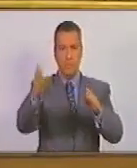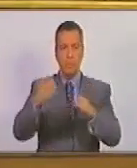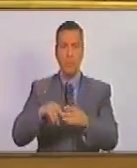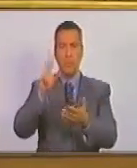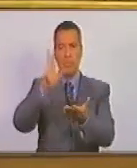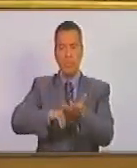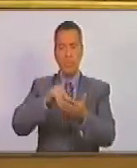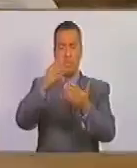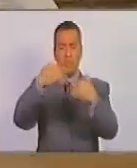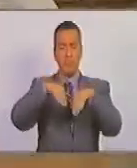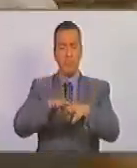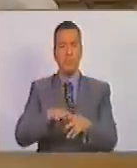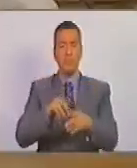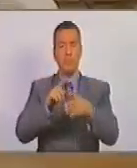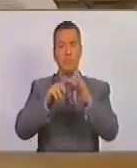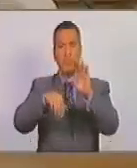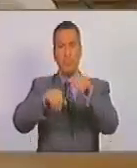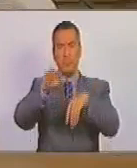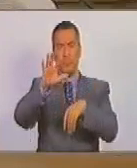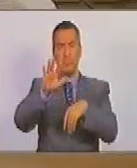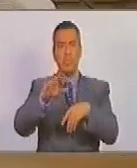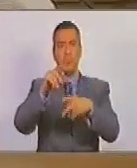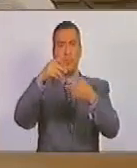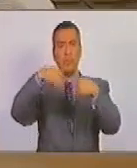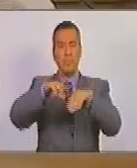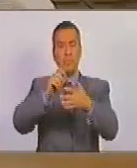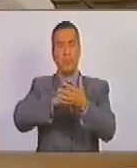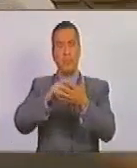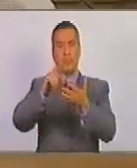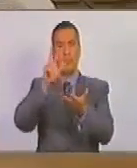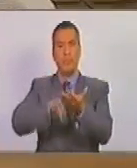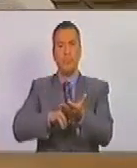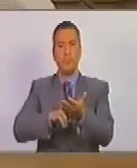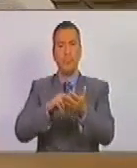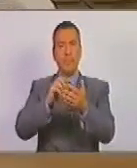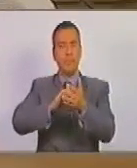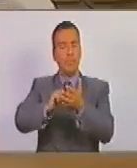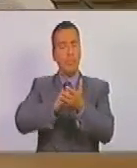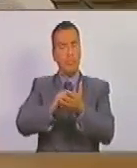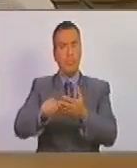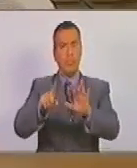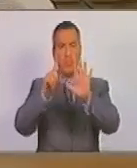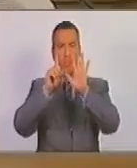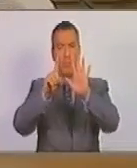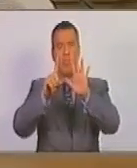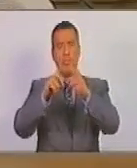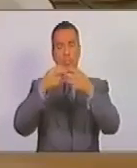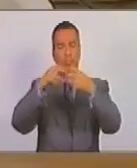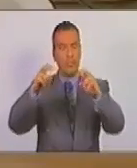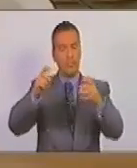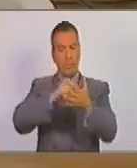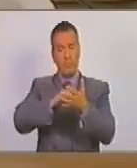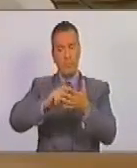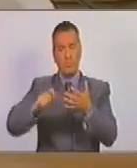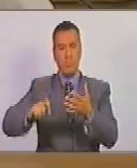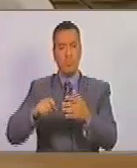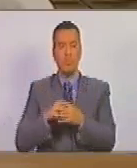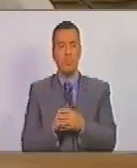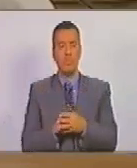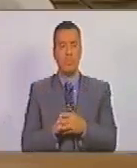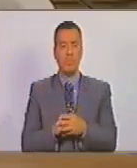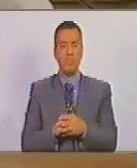Aprobado, siguiente. Décimo quinto. Se propone aprobar con modificación el contenido del artículo 6, el cual queda redactado en los siguientes